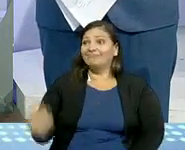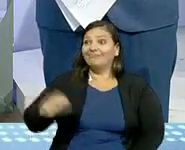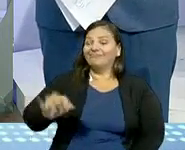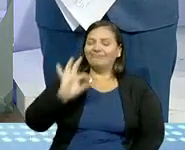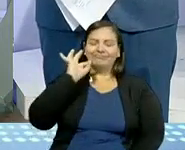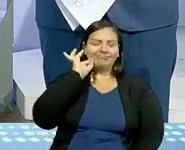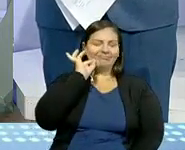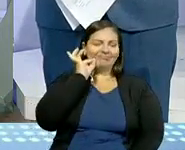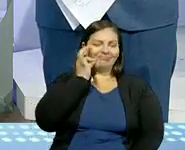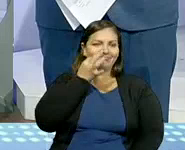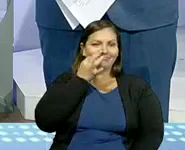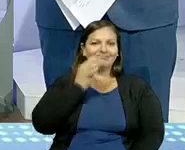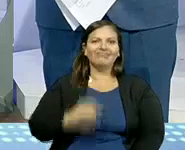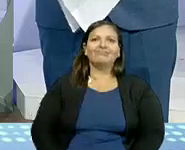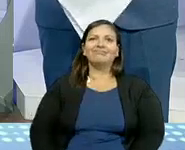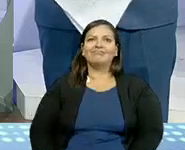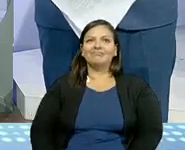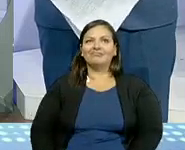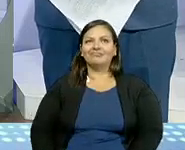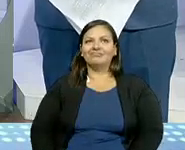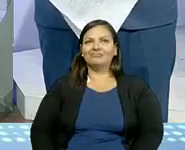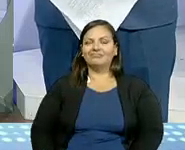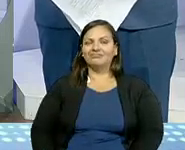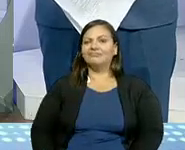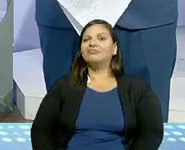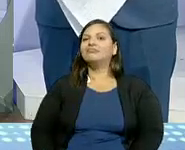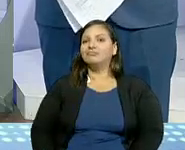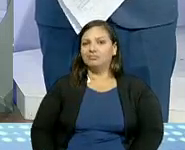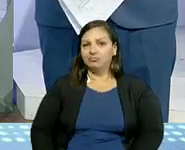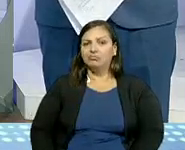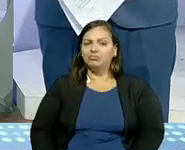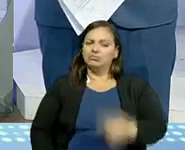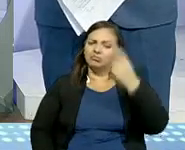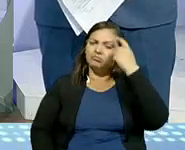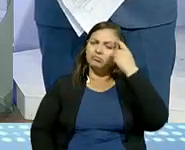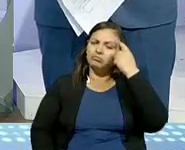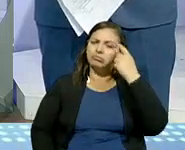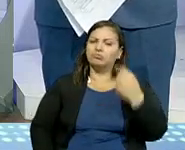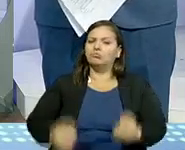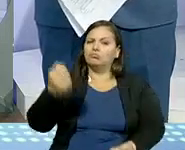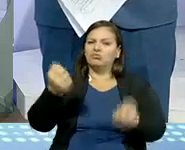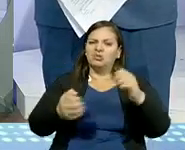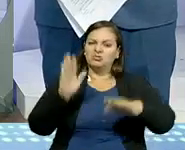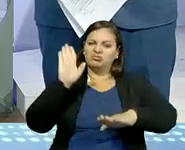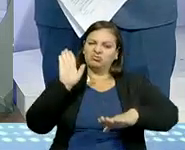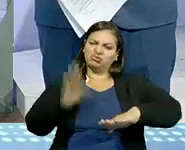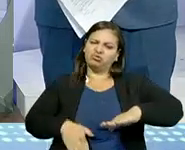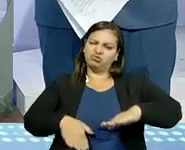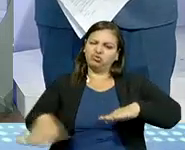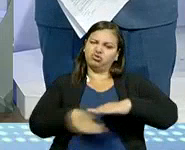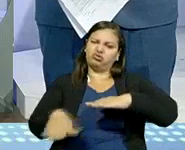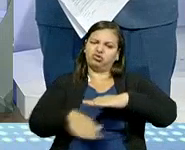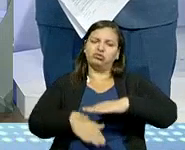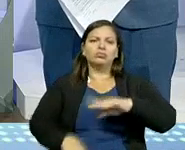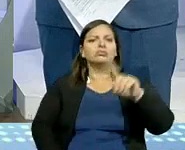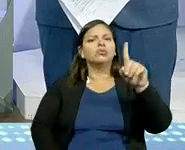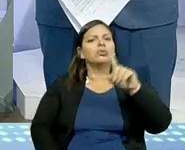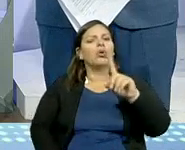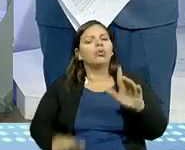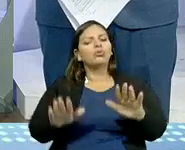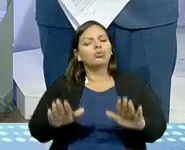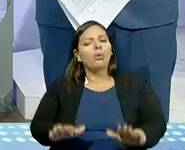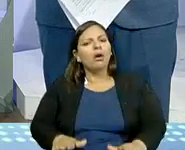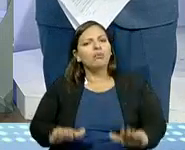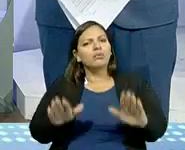la fiesta, todo, pero hay que bajar el ritmo al momento de conducir. Así que, tranquilo, si va a comprar el pavo, el